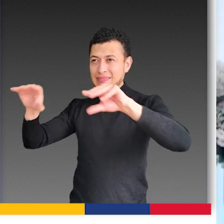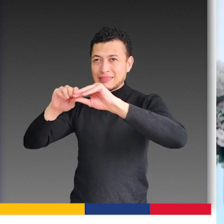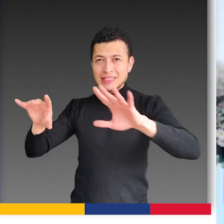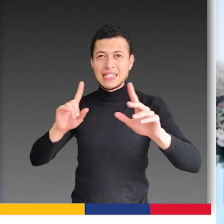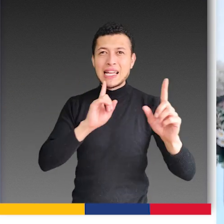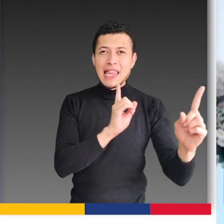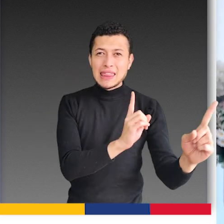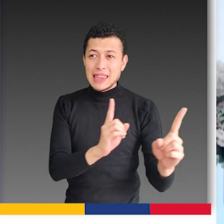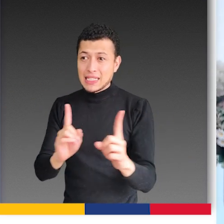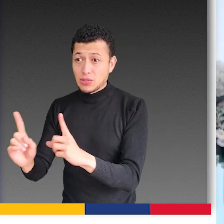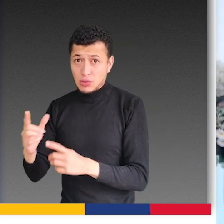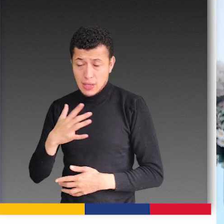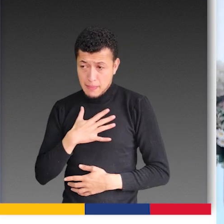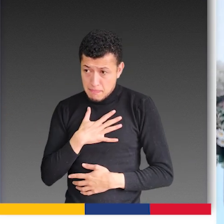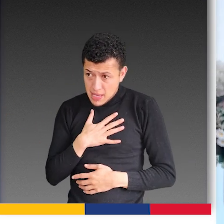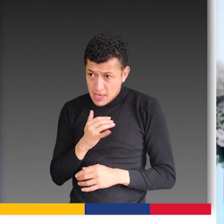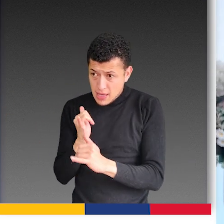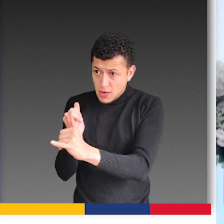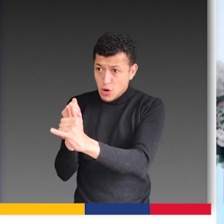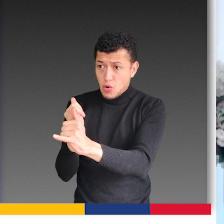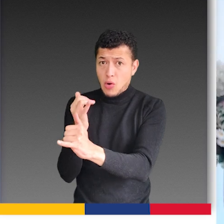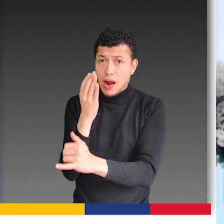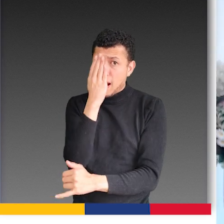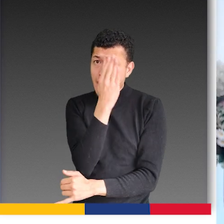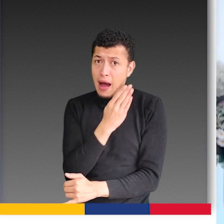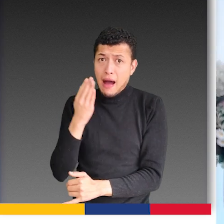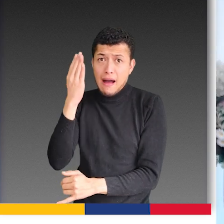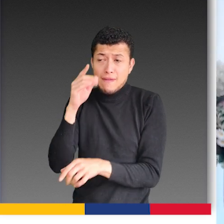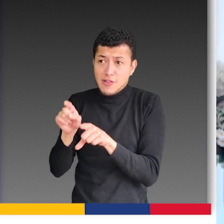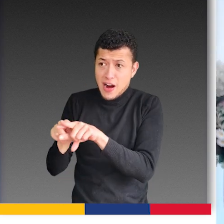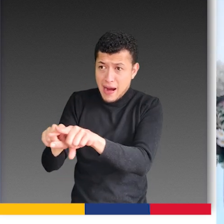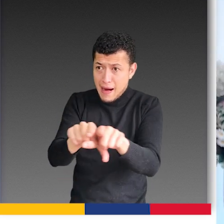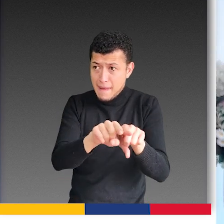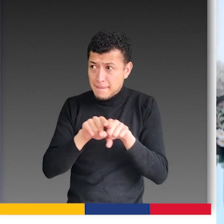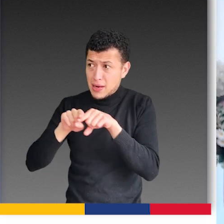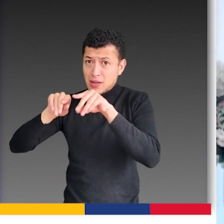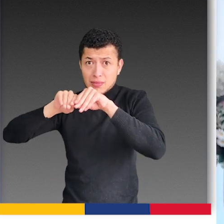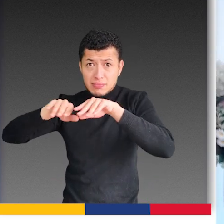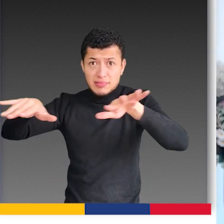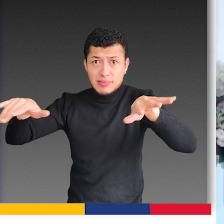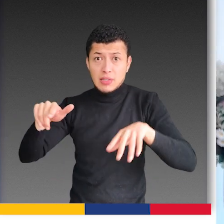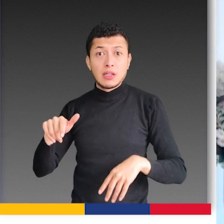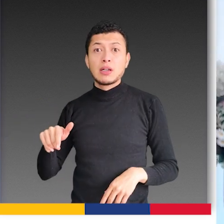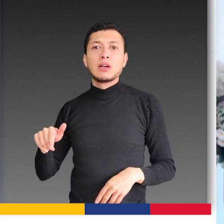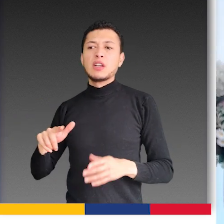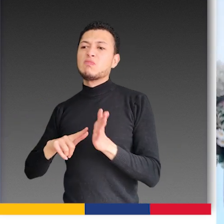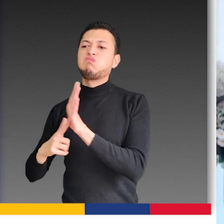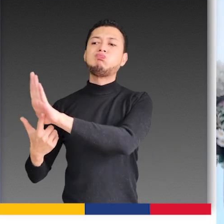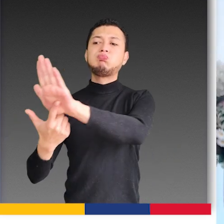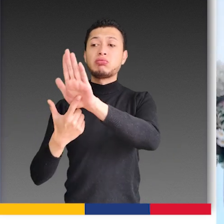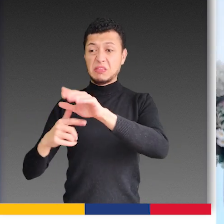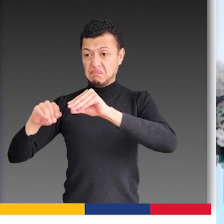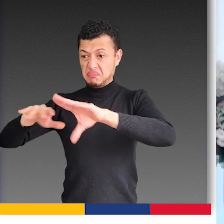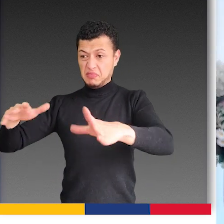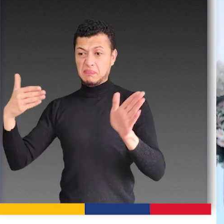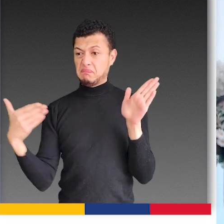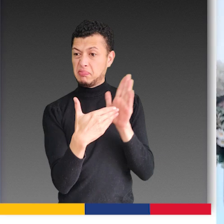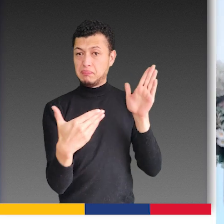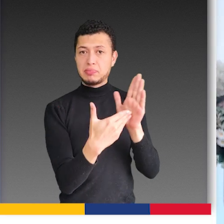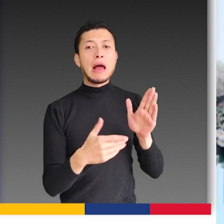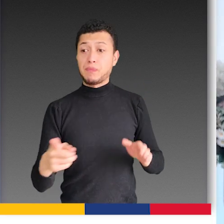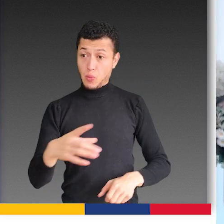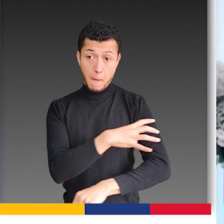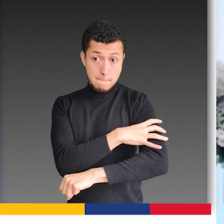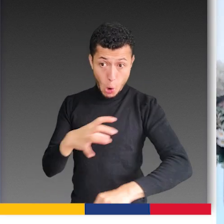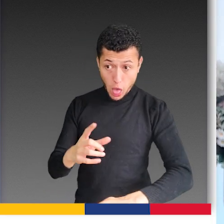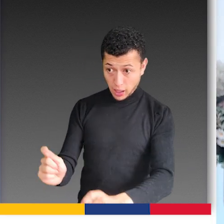que se le envía al pueblo colombiano, que se le envía a mis hermanos y hermanas afrodescendientes, es que nunca más